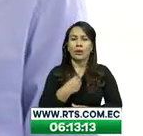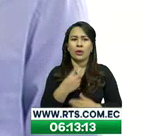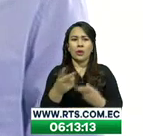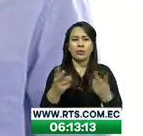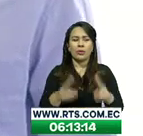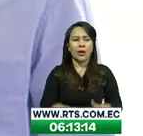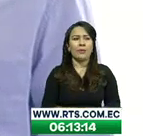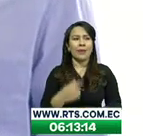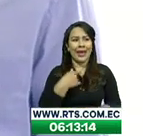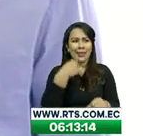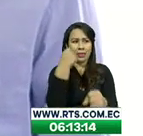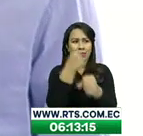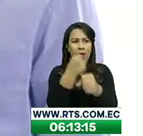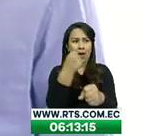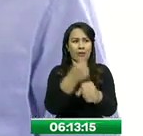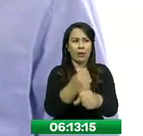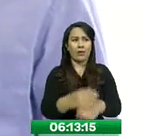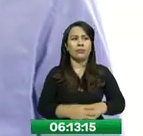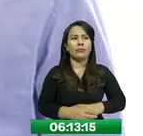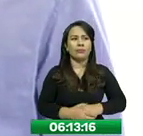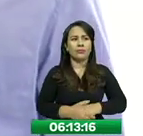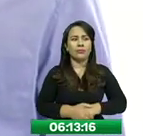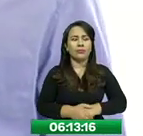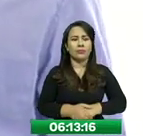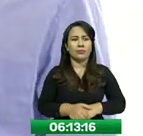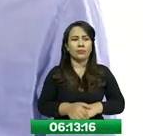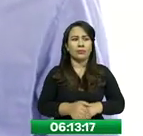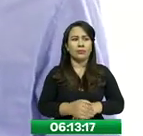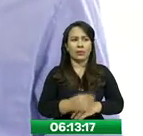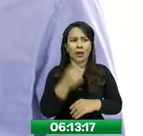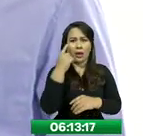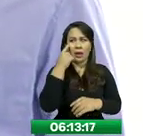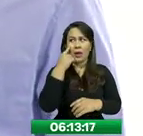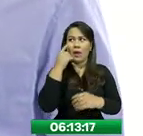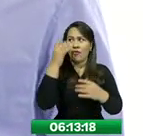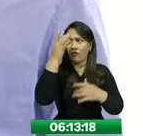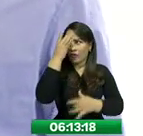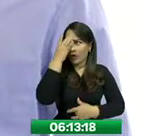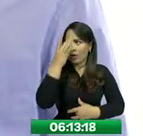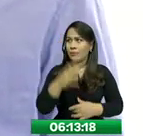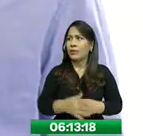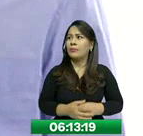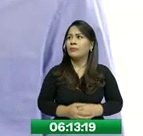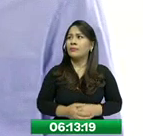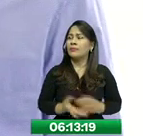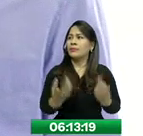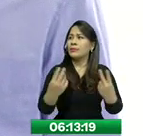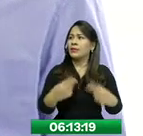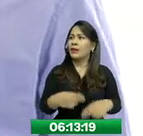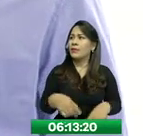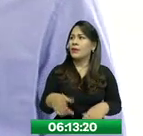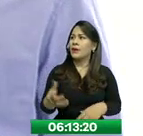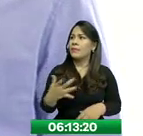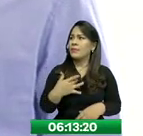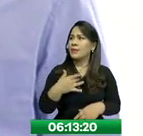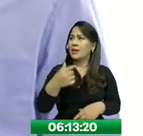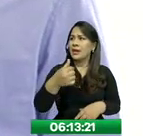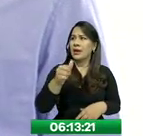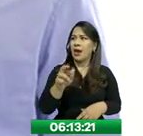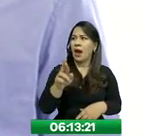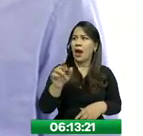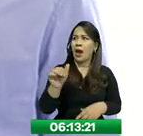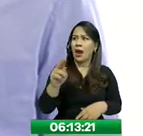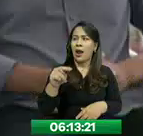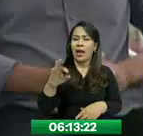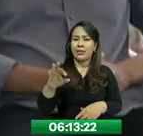no podía conseguir un trabajo. Debido a su vez, afectó mi garante, que lamentablemente también padece